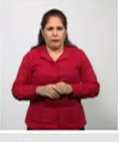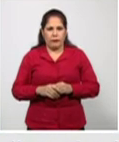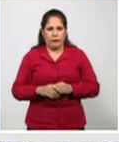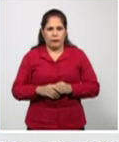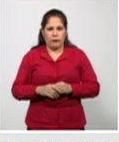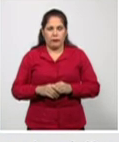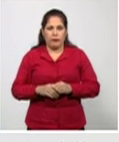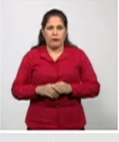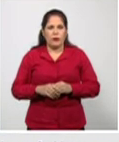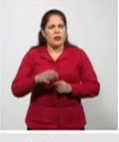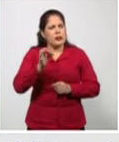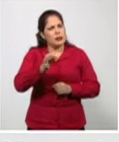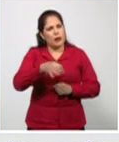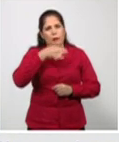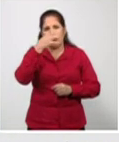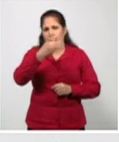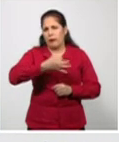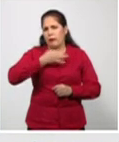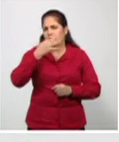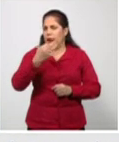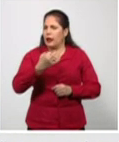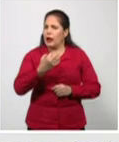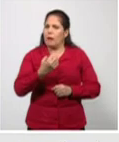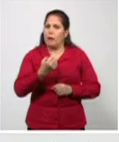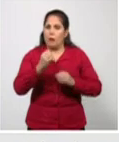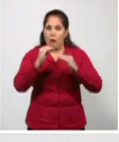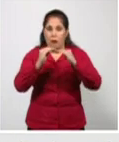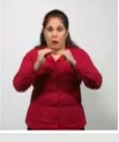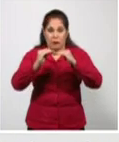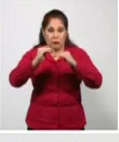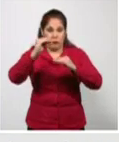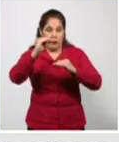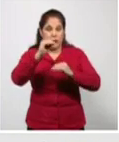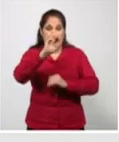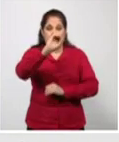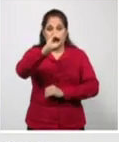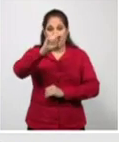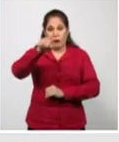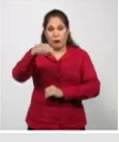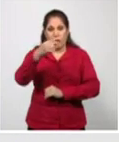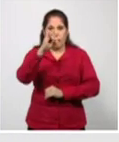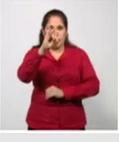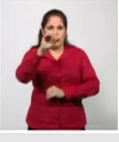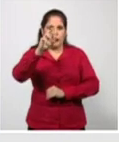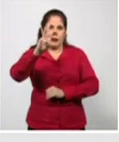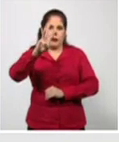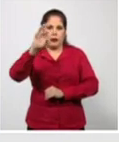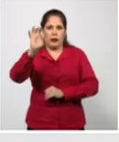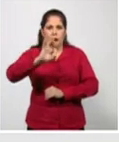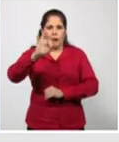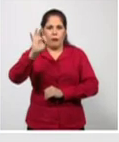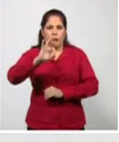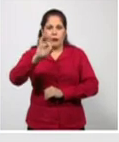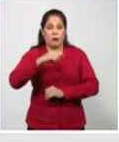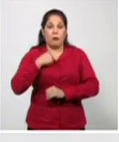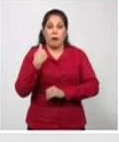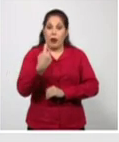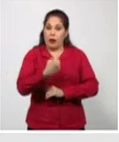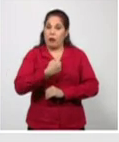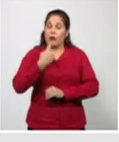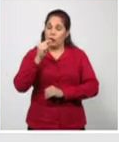Y como siempre decimos, eso da una letalidad de 0,73%. Para nosotros